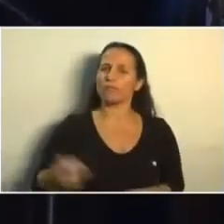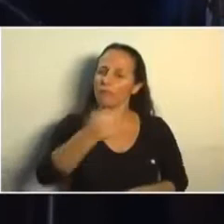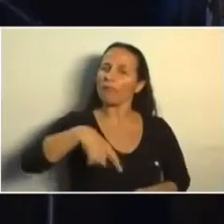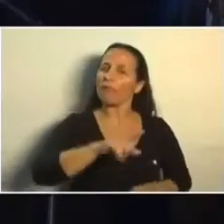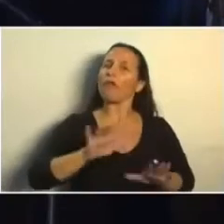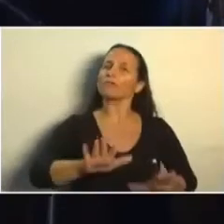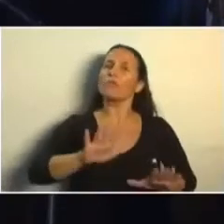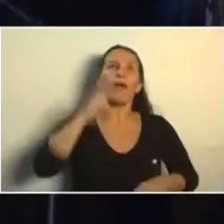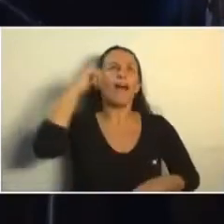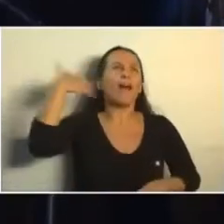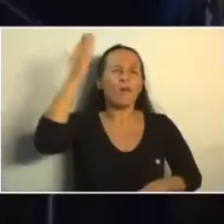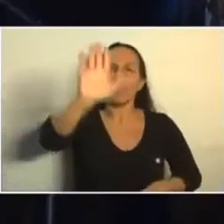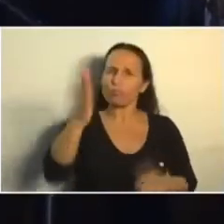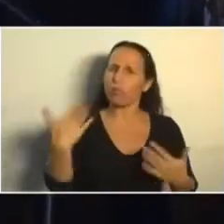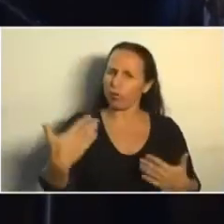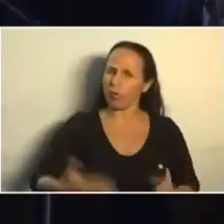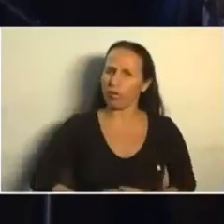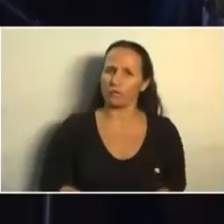Esperanzas en el futuro,